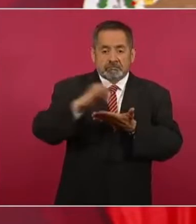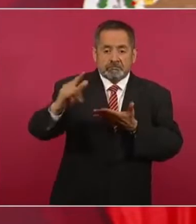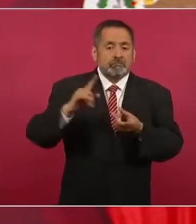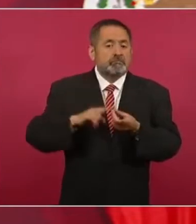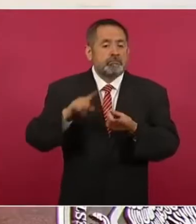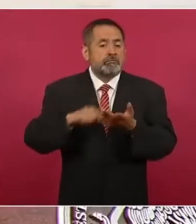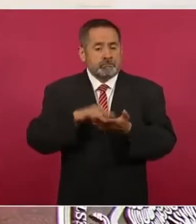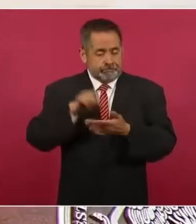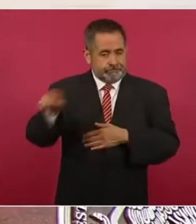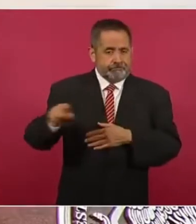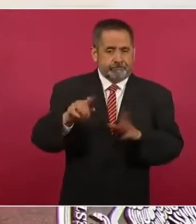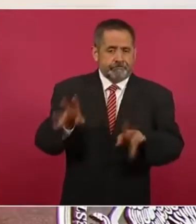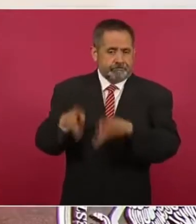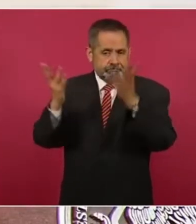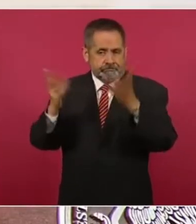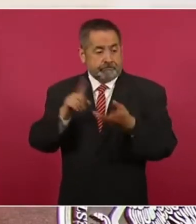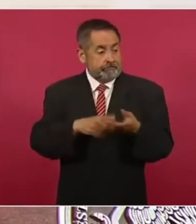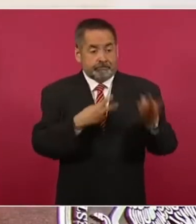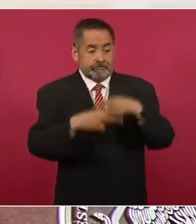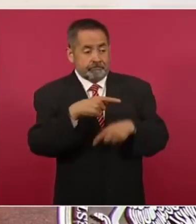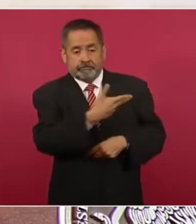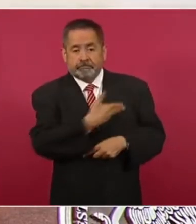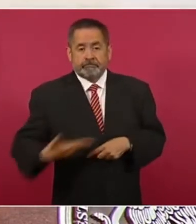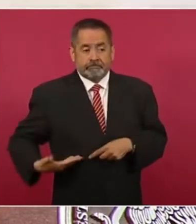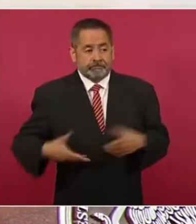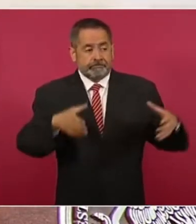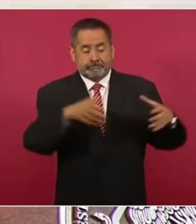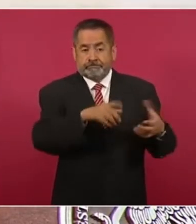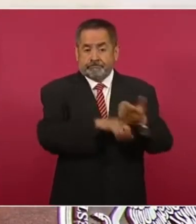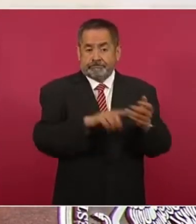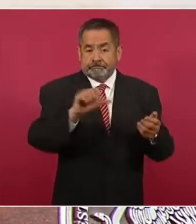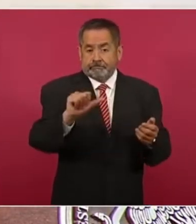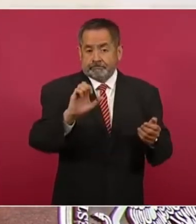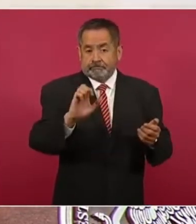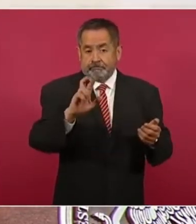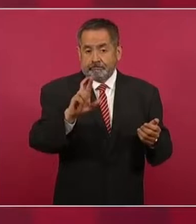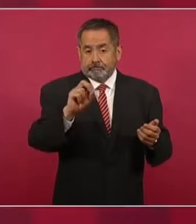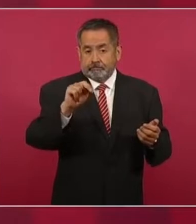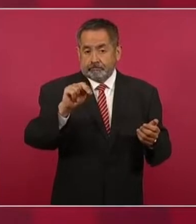Vino el presidente del Consejo de